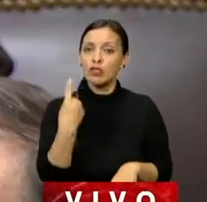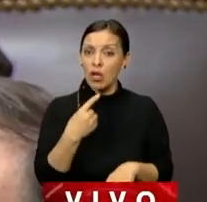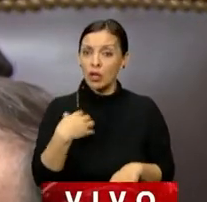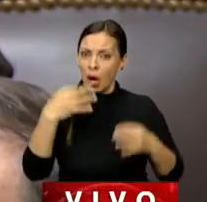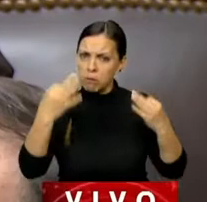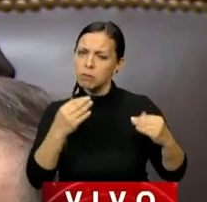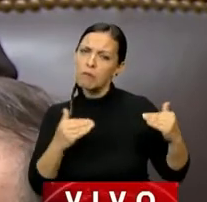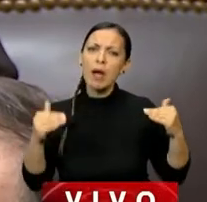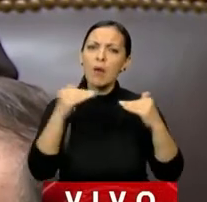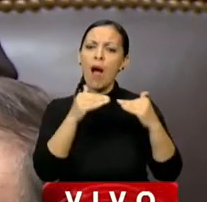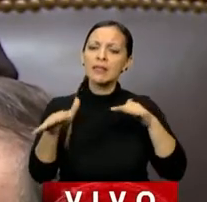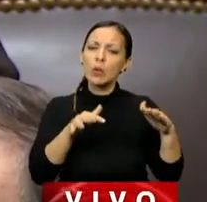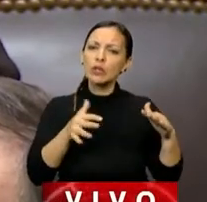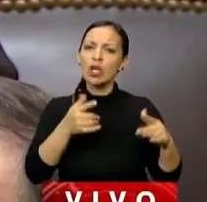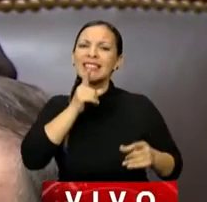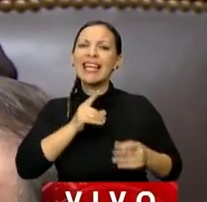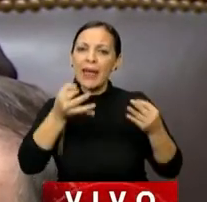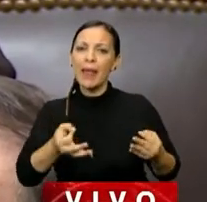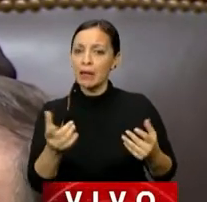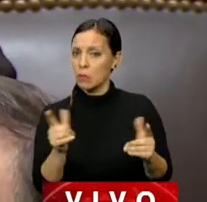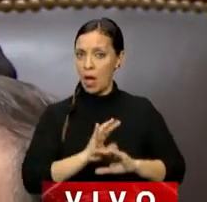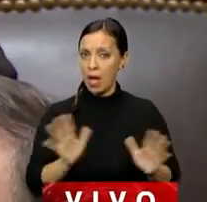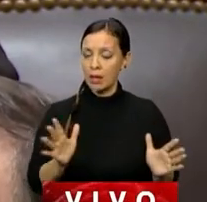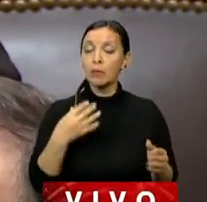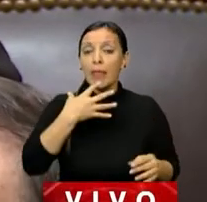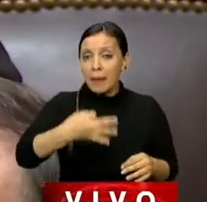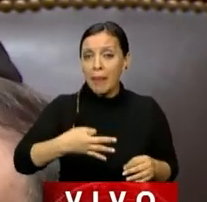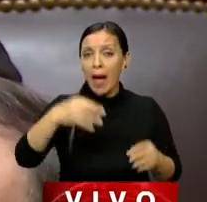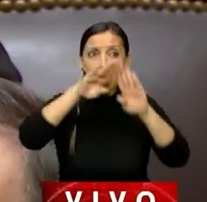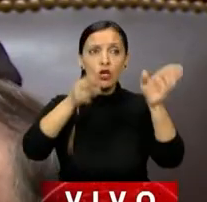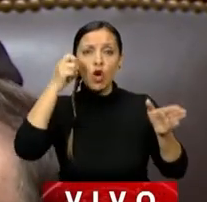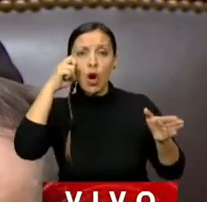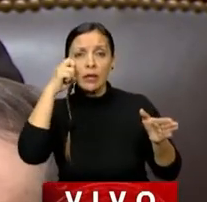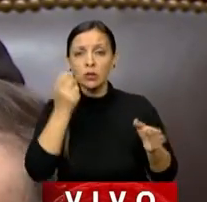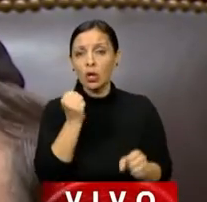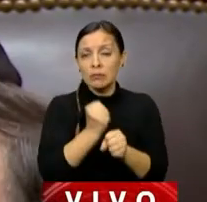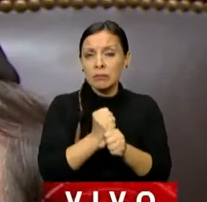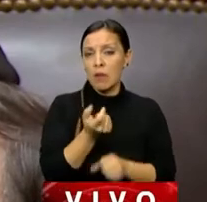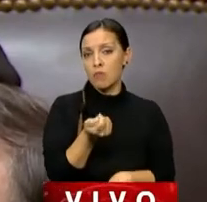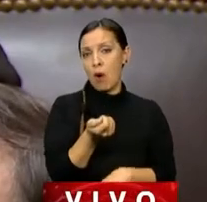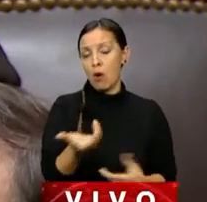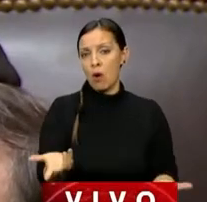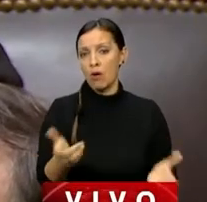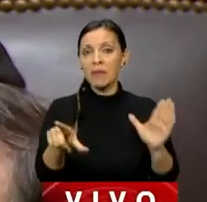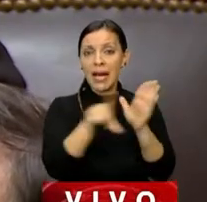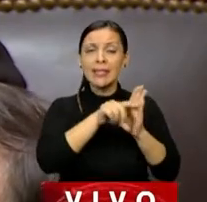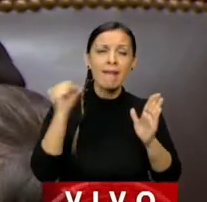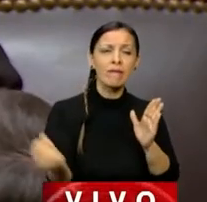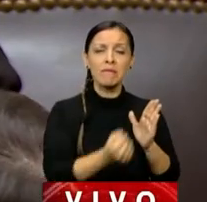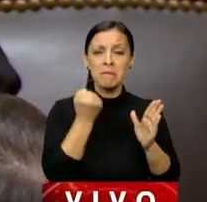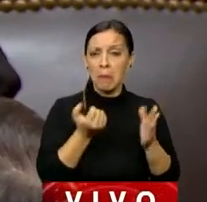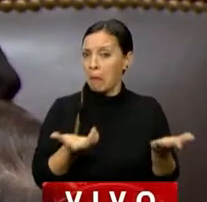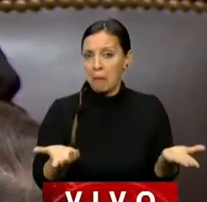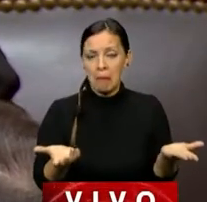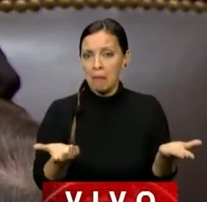de la situación. Este Congreso ha trabajado poco, ha trabajado leyes que no son trascendentes y que no le han solucionado la